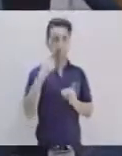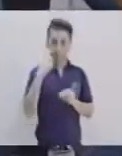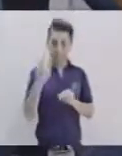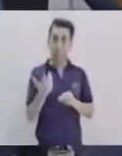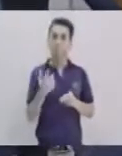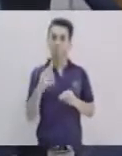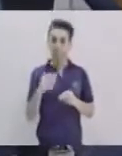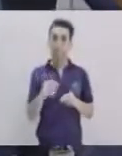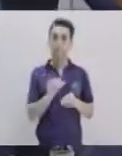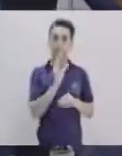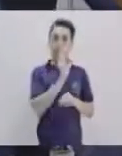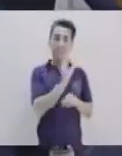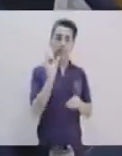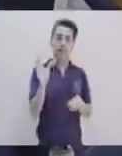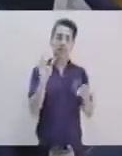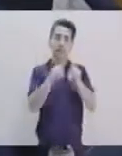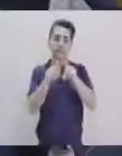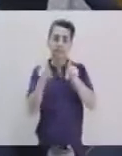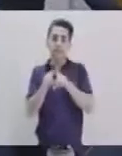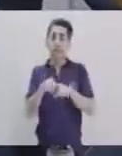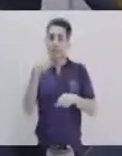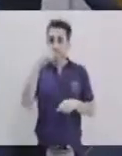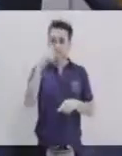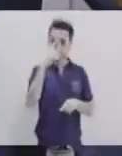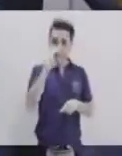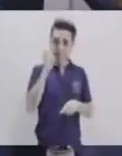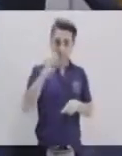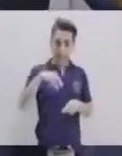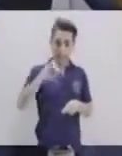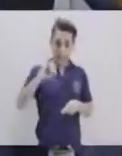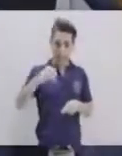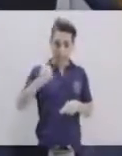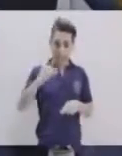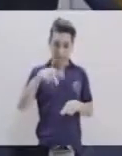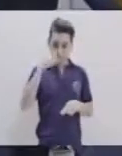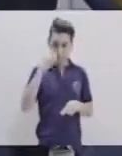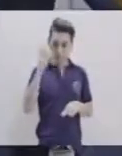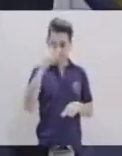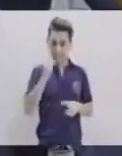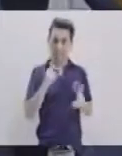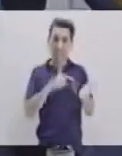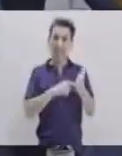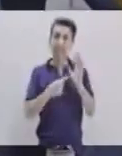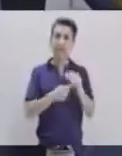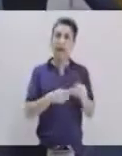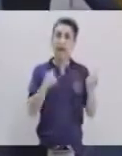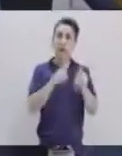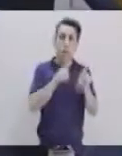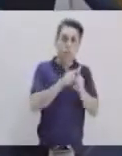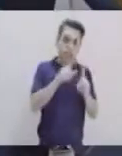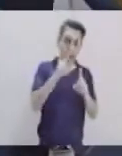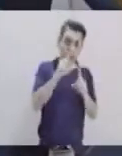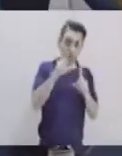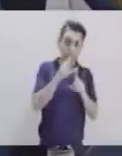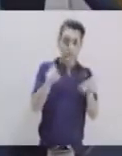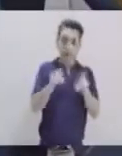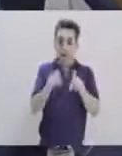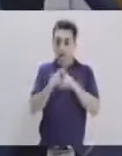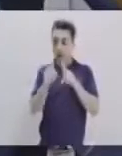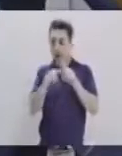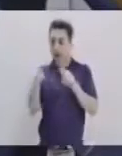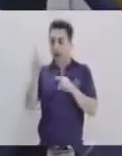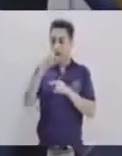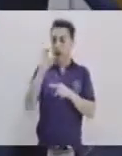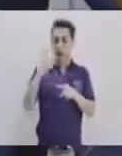términos semejantes son los que tienen la misma literal y el mismo exponente. Ahora vamos a hacer un